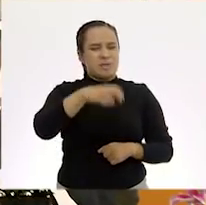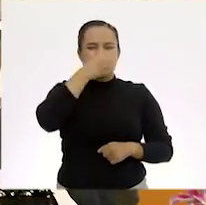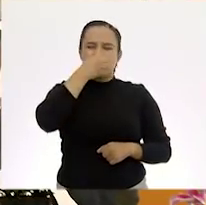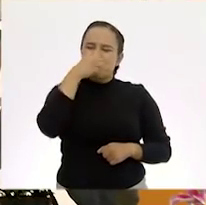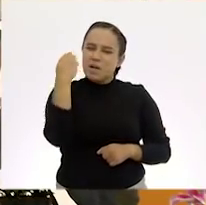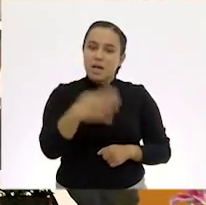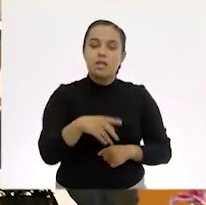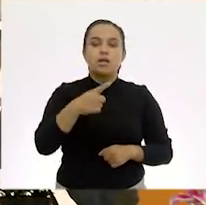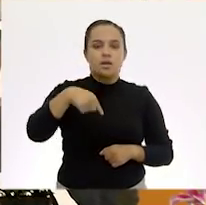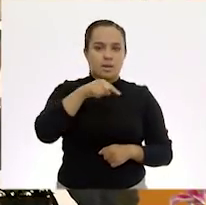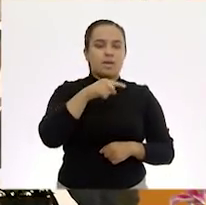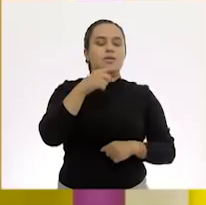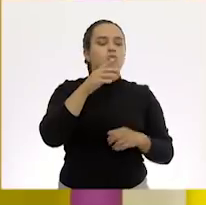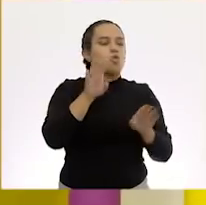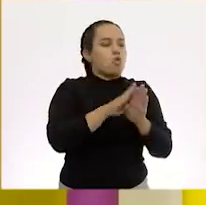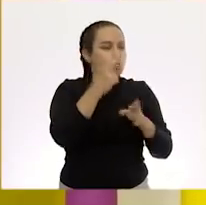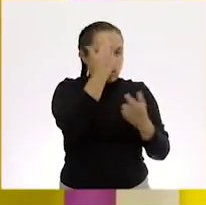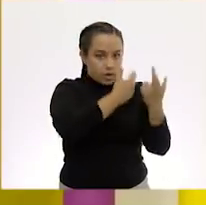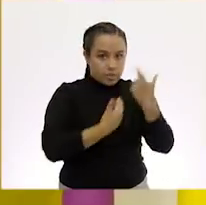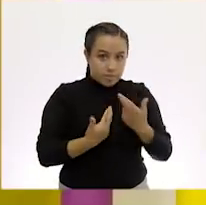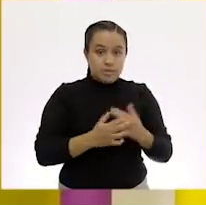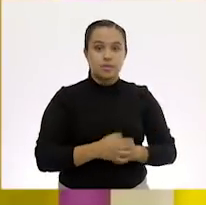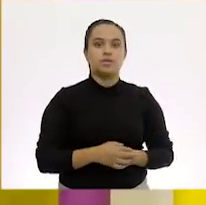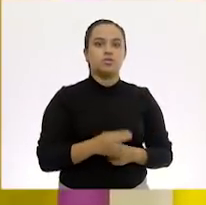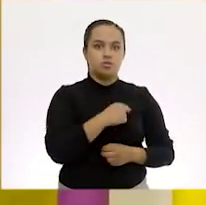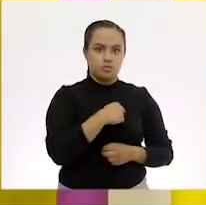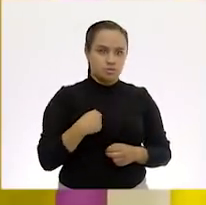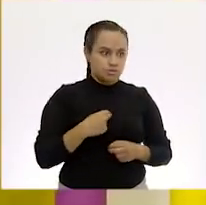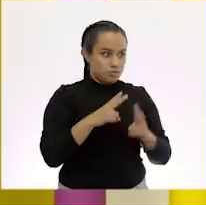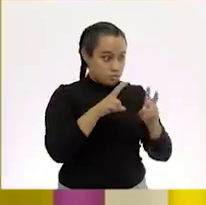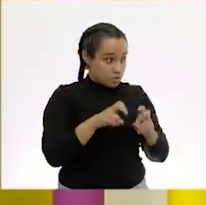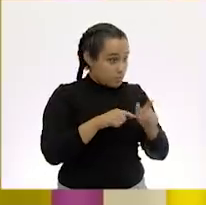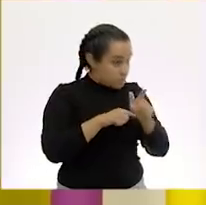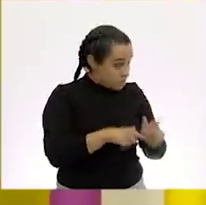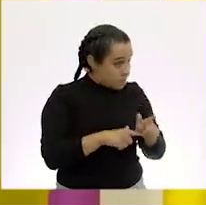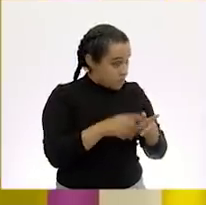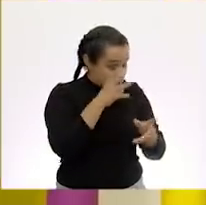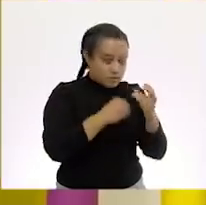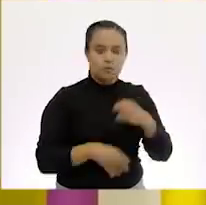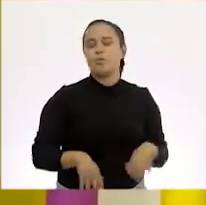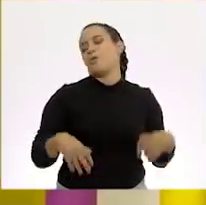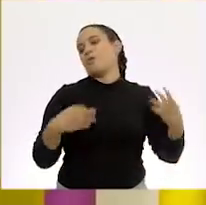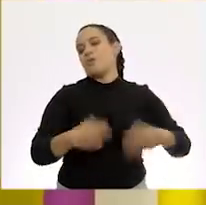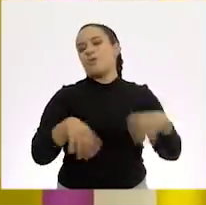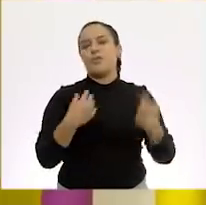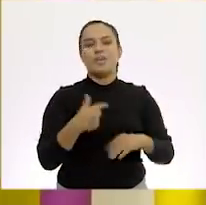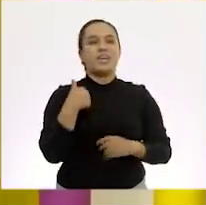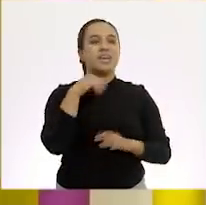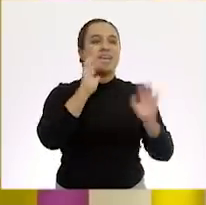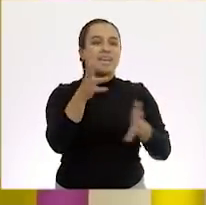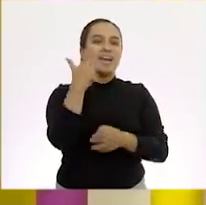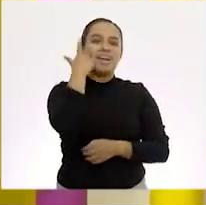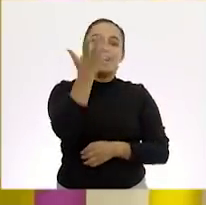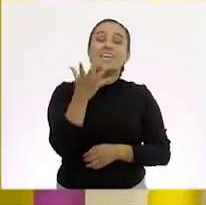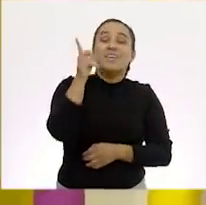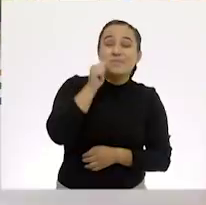repasarlo. Vamos entonces a continuar desarrollando todo este tema. Así es. Uy, pues ya quiero que sea